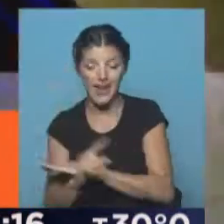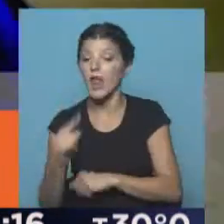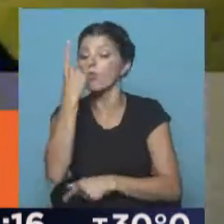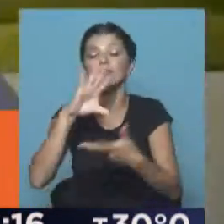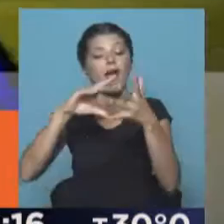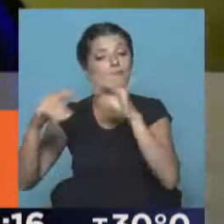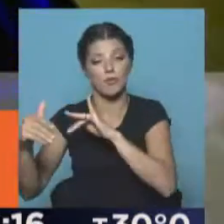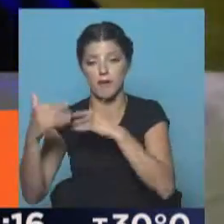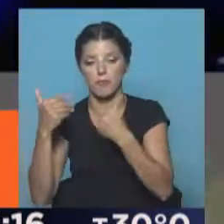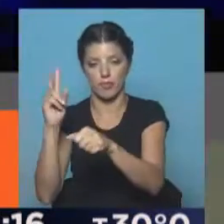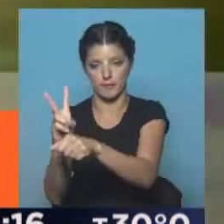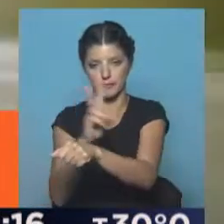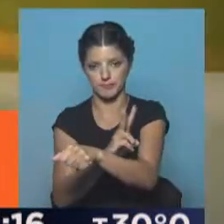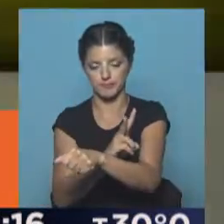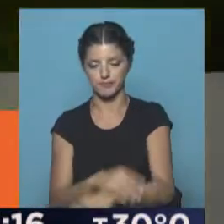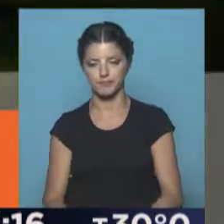regla.